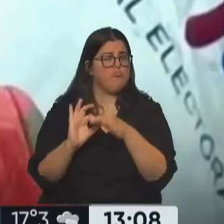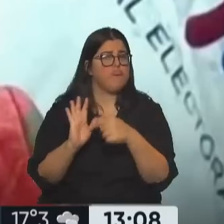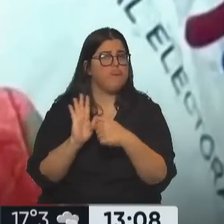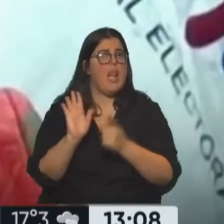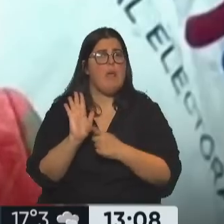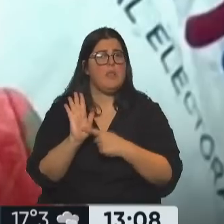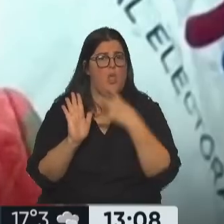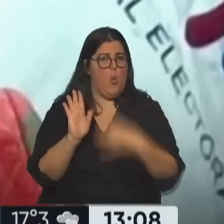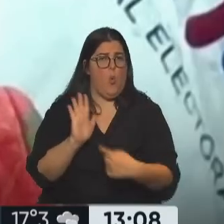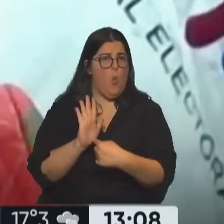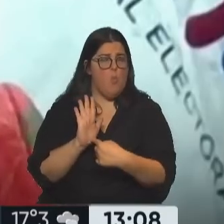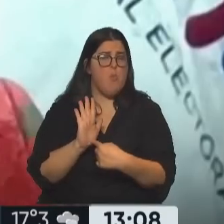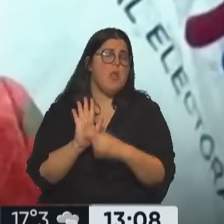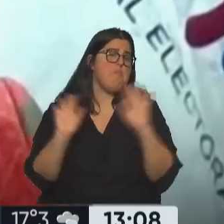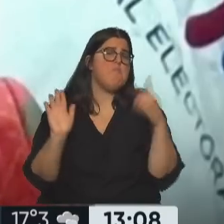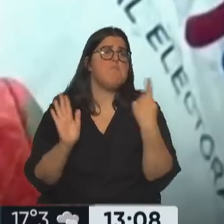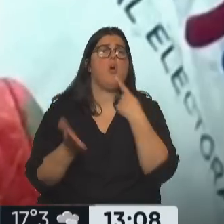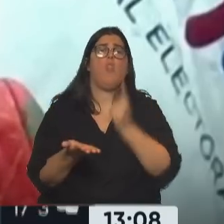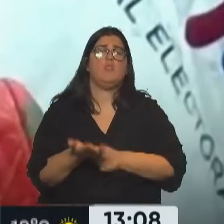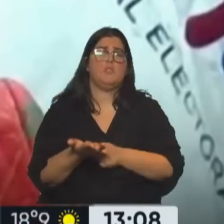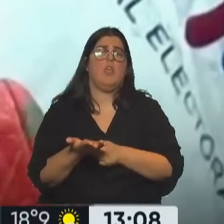reglamentarios, por lo que se dispone,